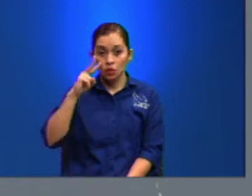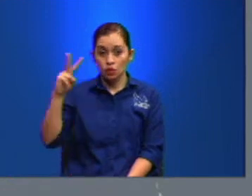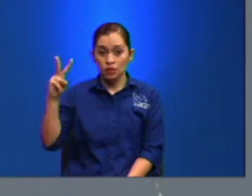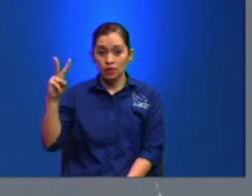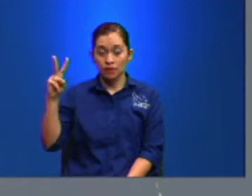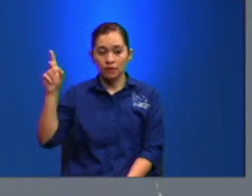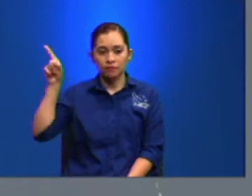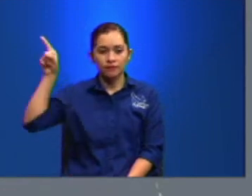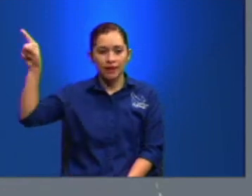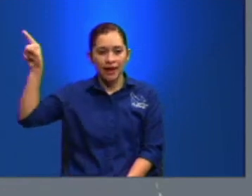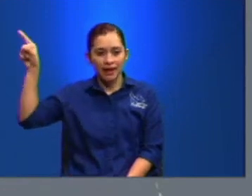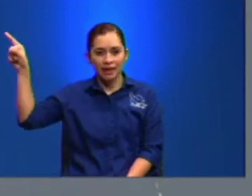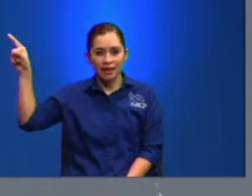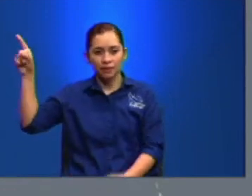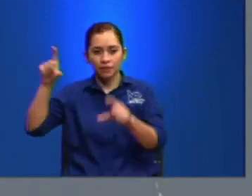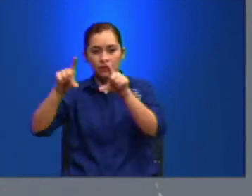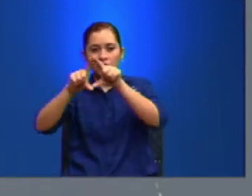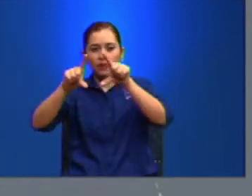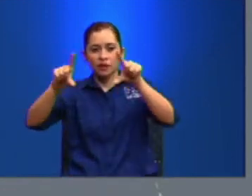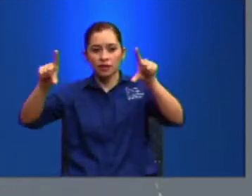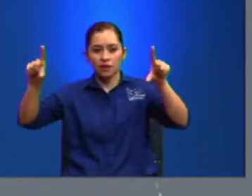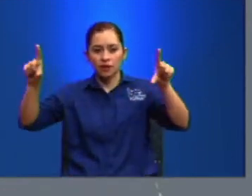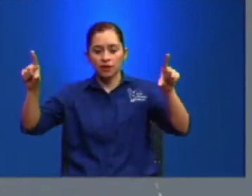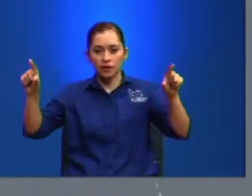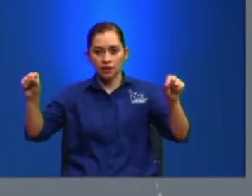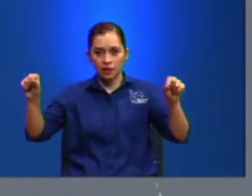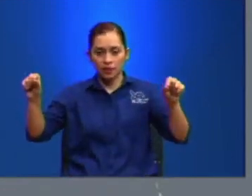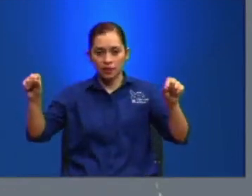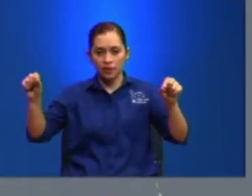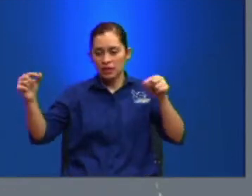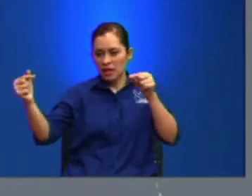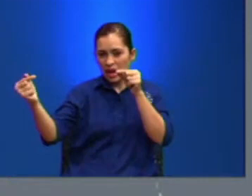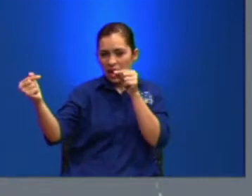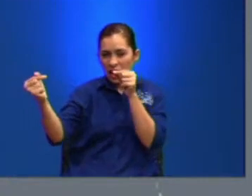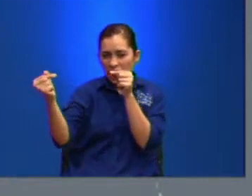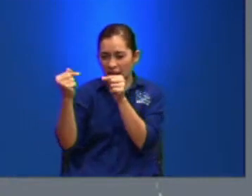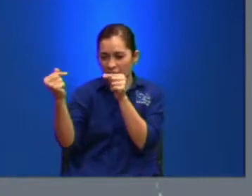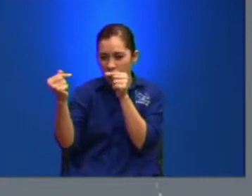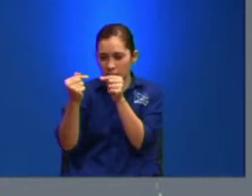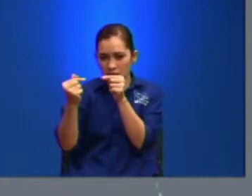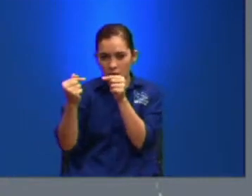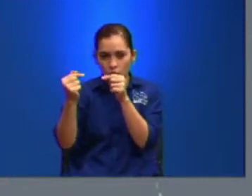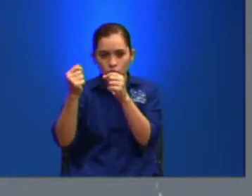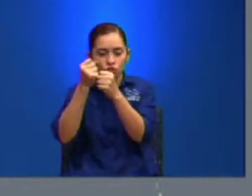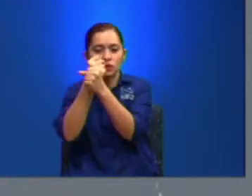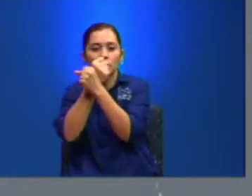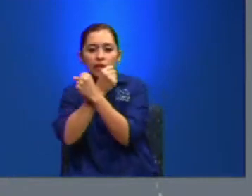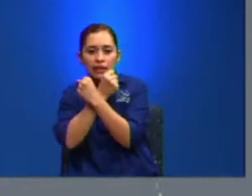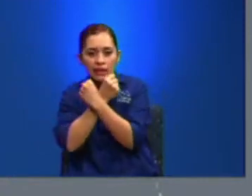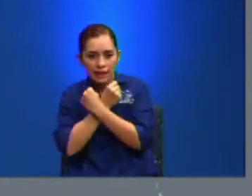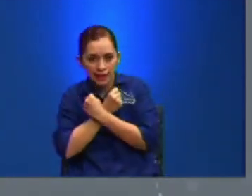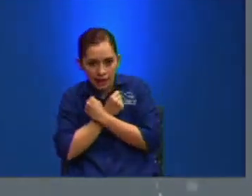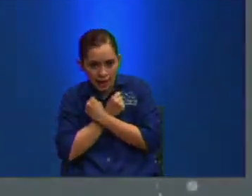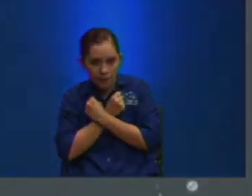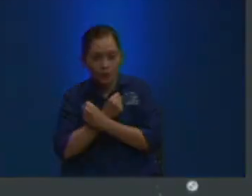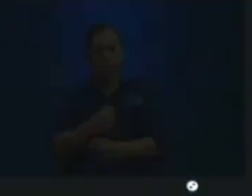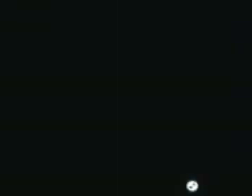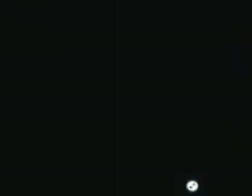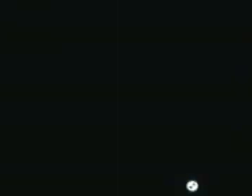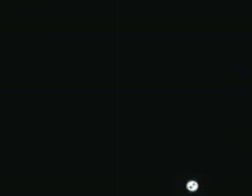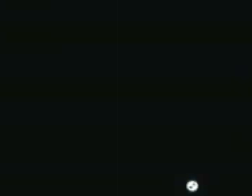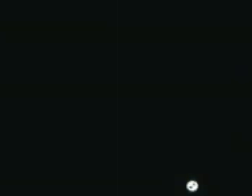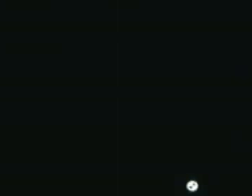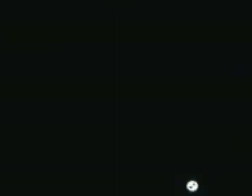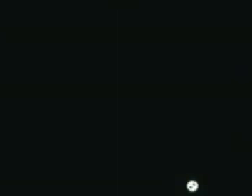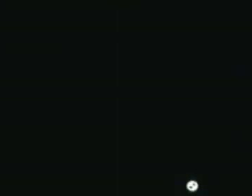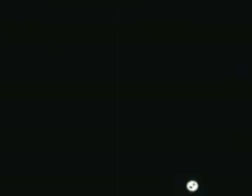saco fijate vos que puede ser que si puede ser que no pero en lo que lo buscamos en la campaña lo